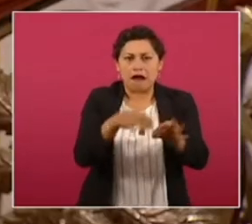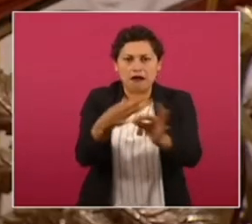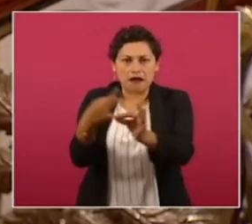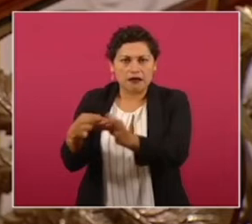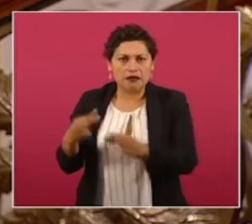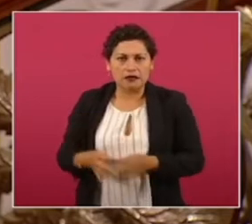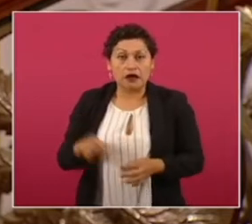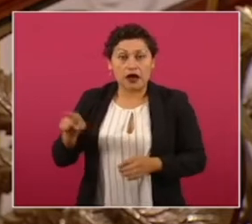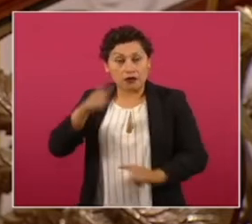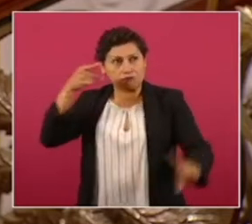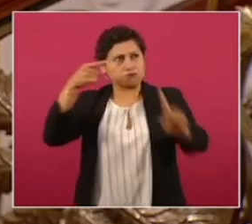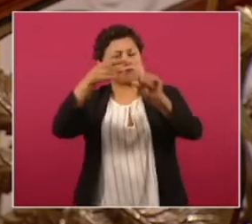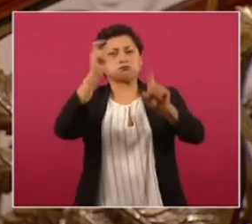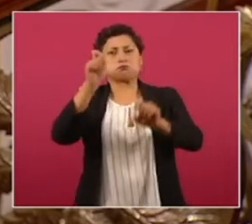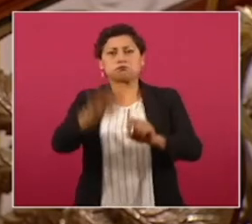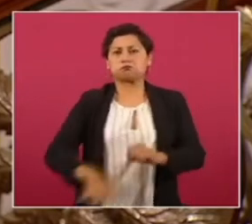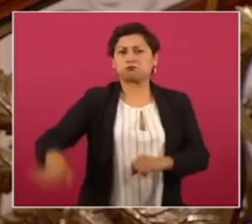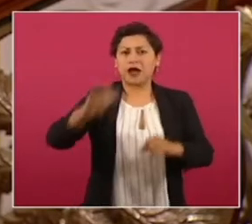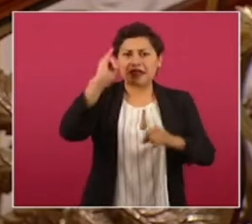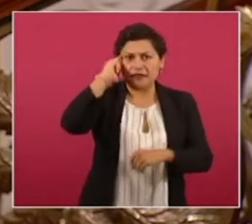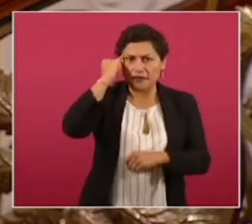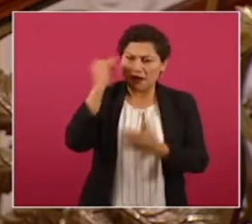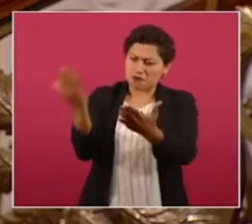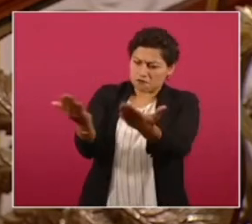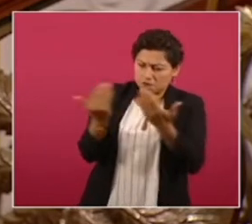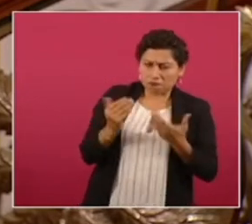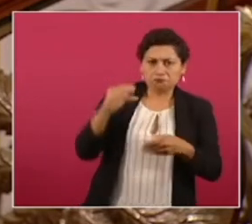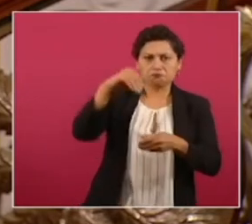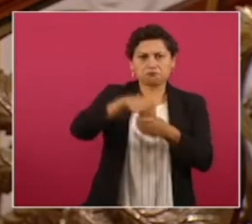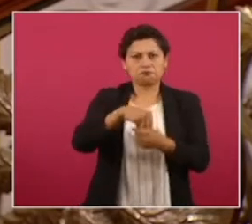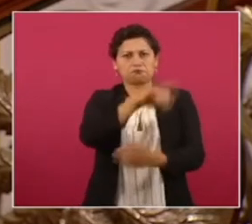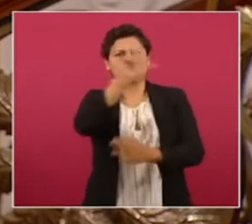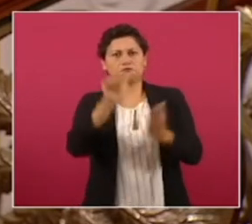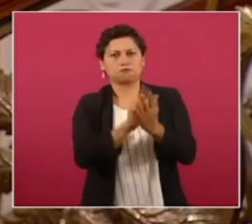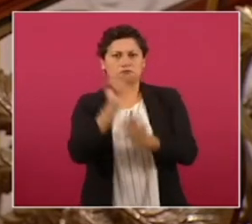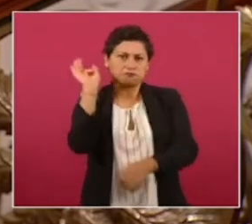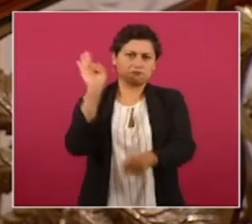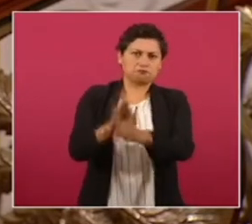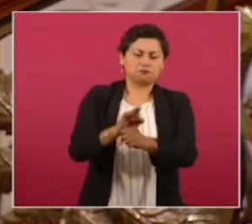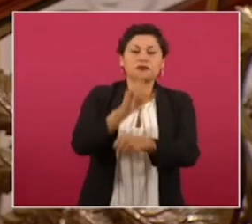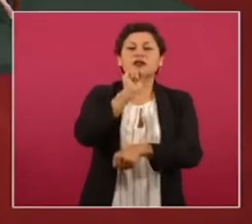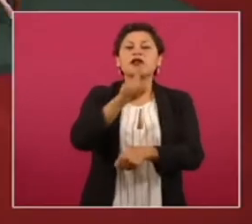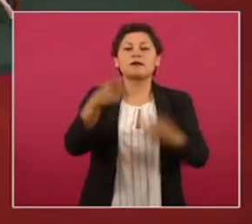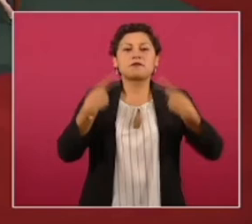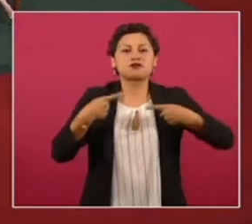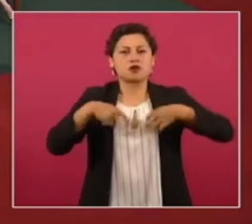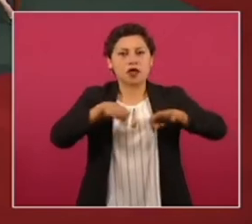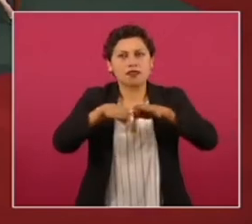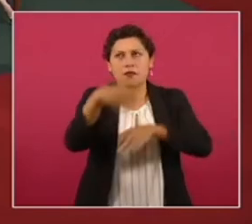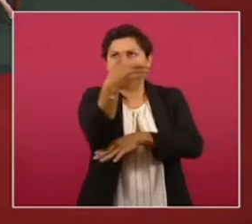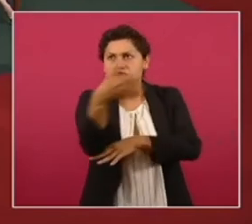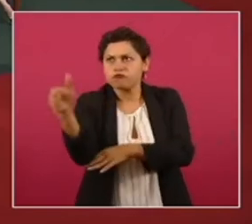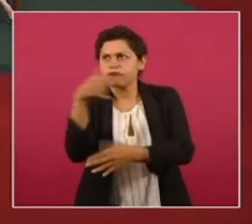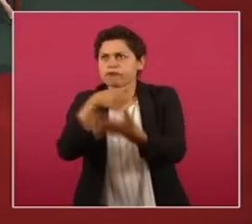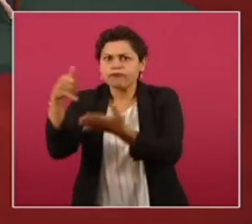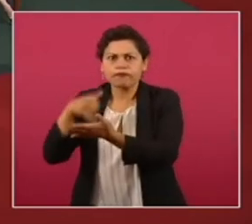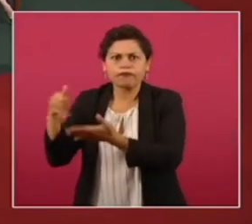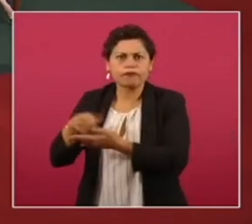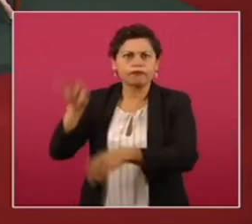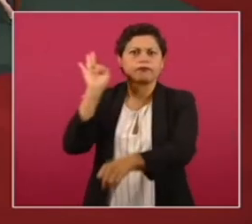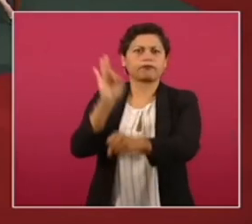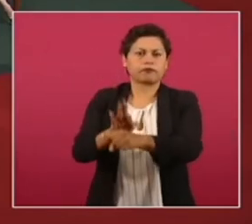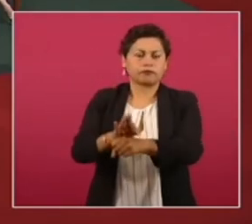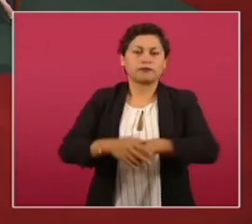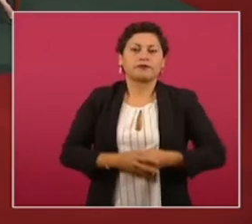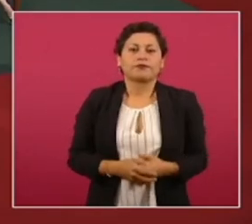los indígenas ciudadanos y acabar con la servidumbre de los jornaleros. Sus posturas en estos y